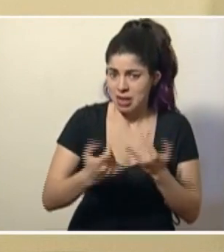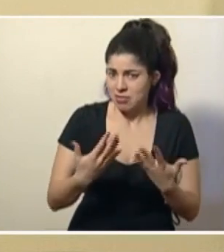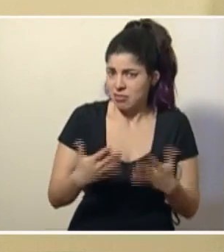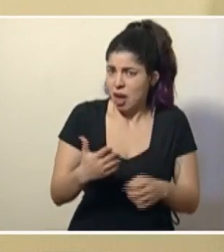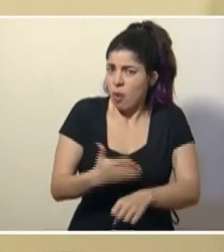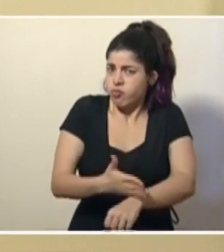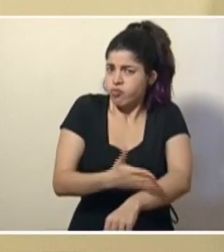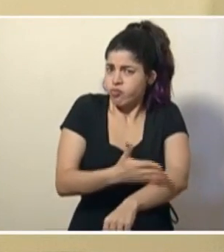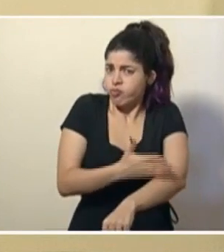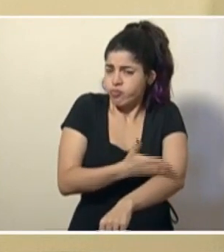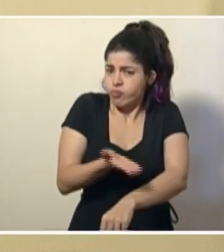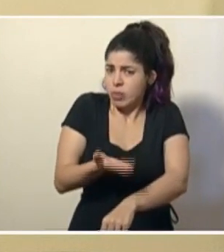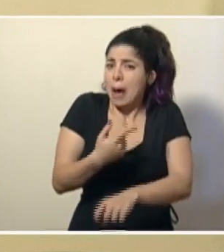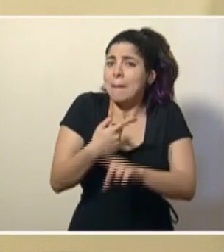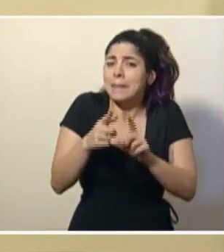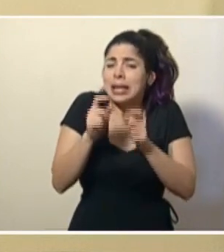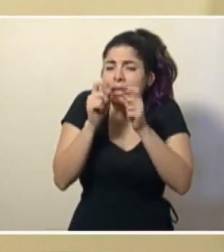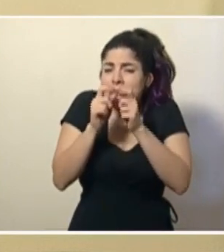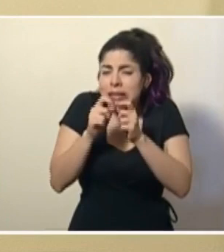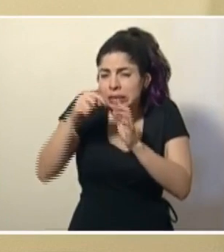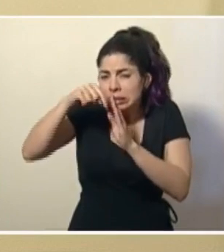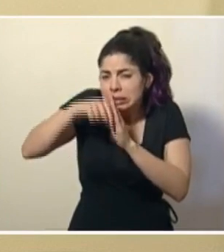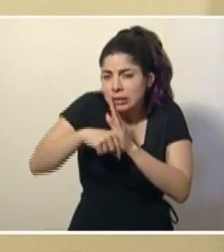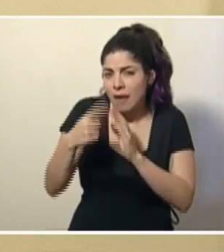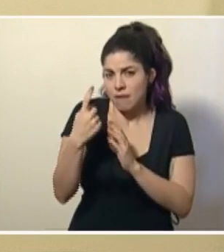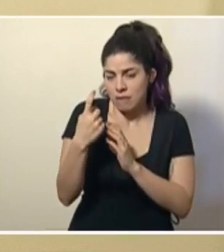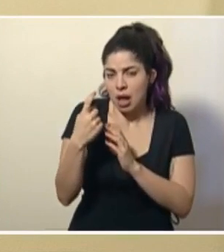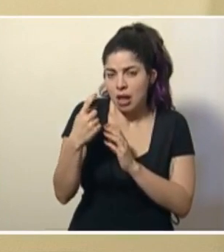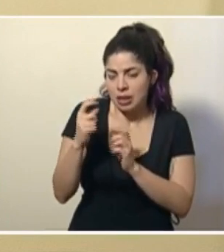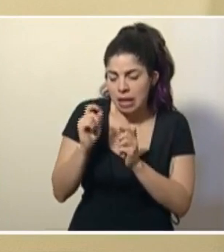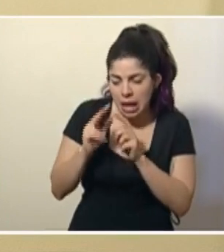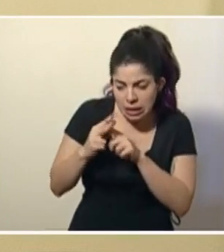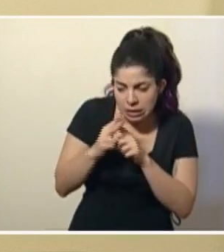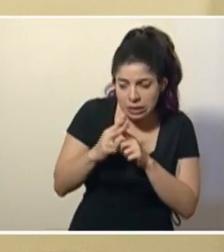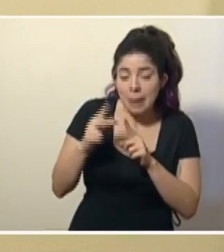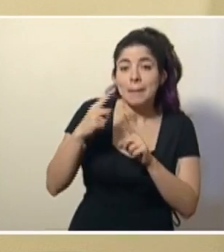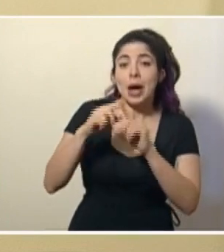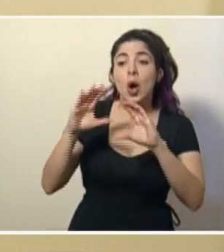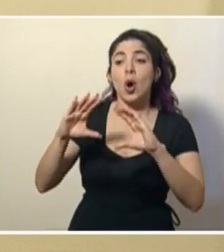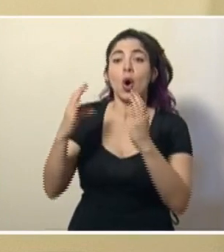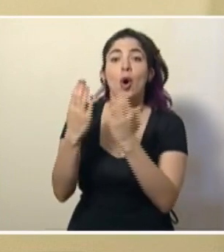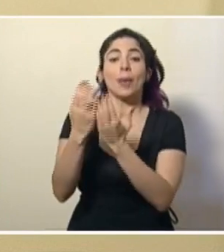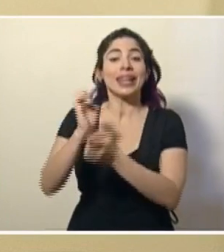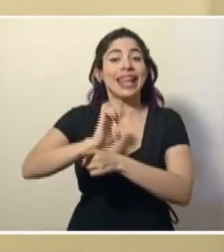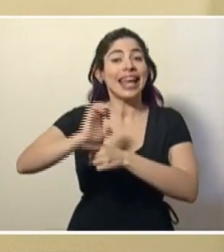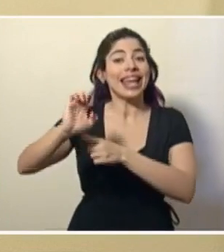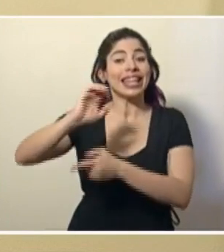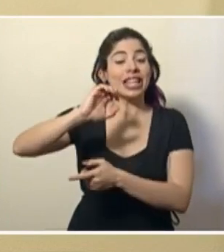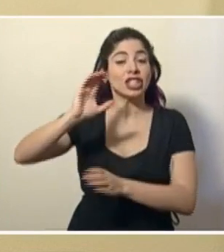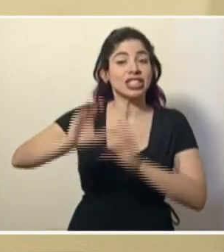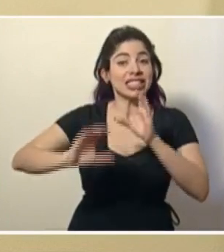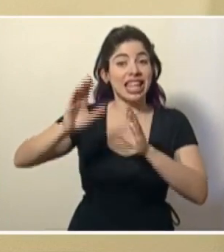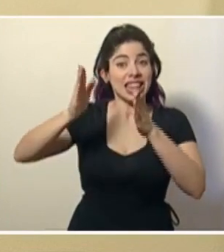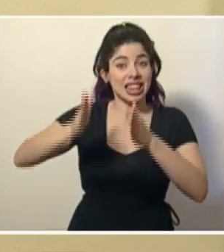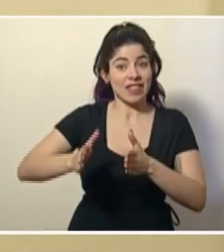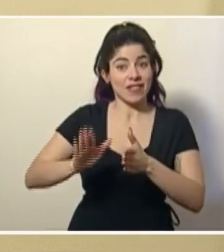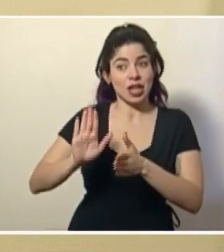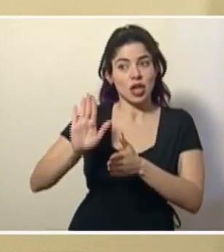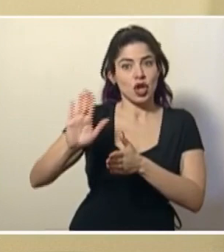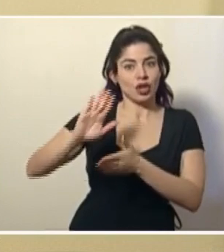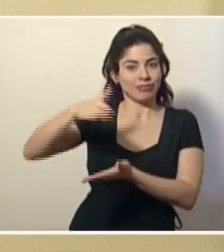muy avanzado, pero hay mucha letra menuda y hay una interacción entre el Comité Ético Científico Central de la